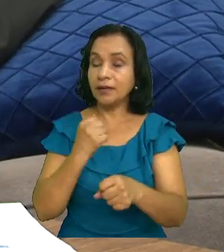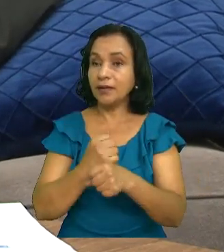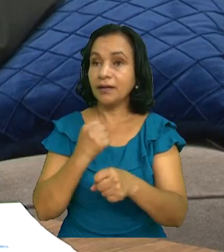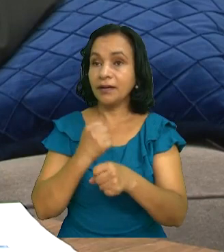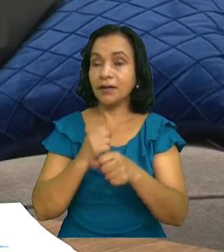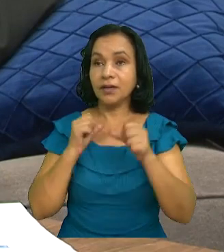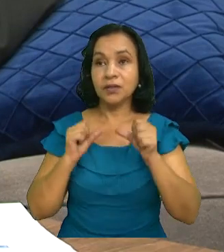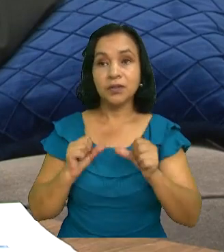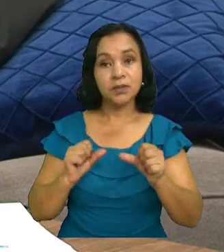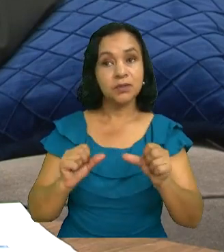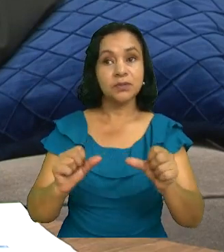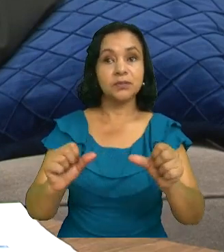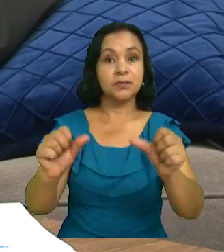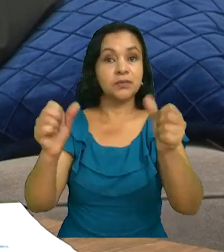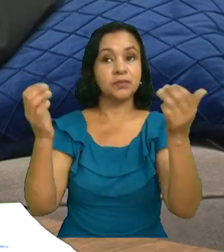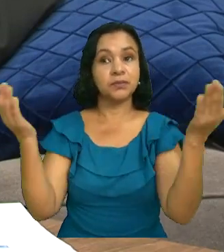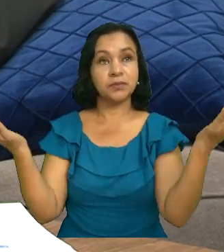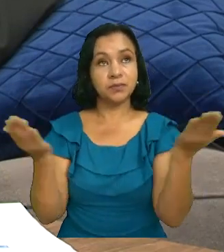avanzando